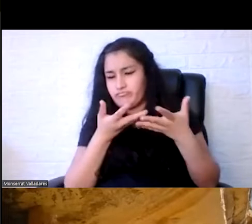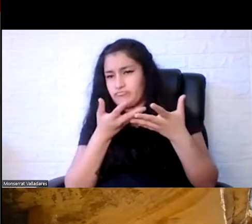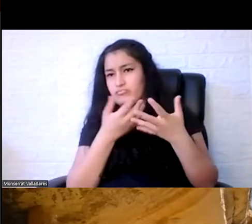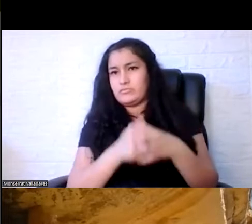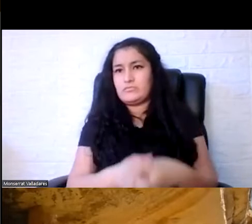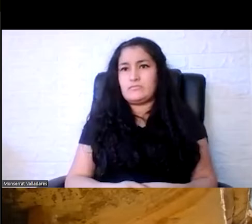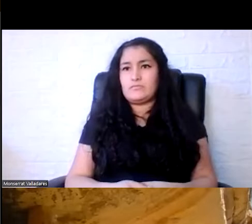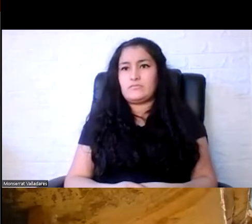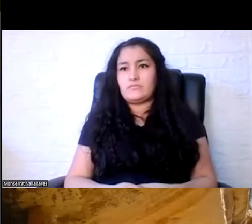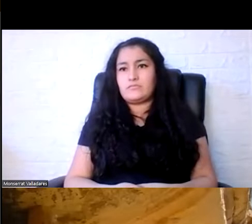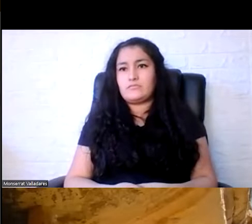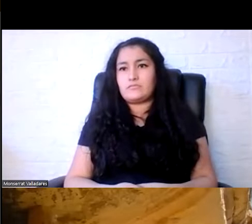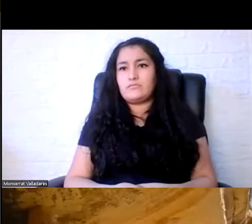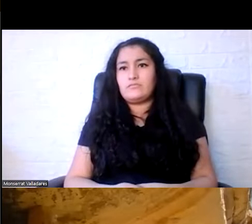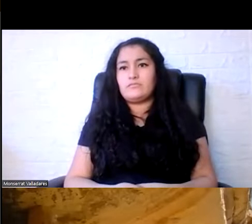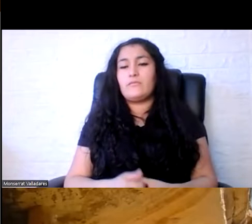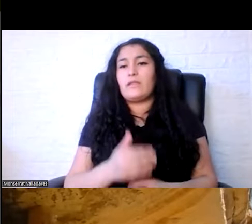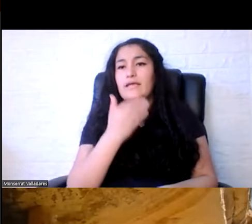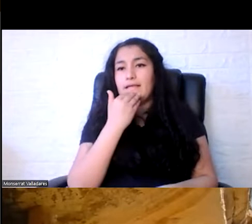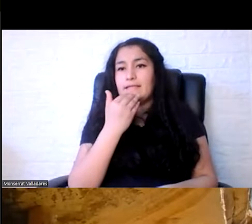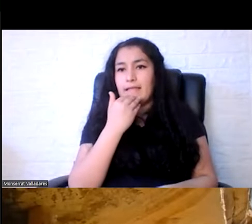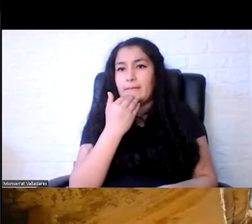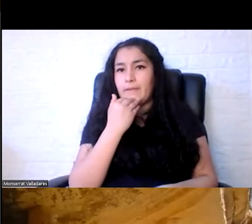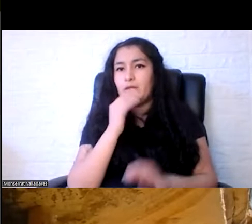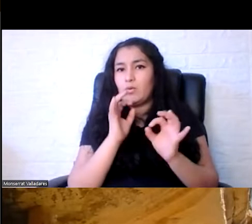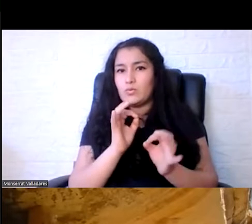también se demostraba en las encuestas que recabé.